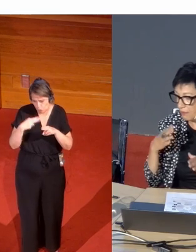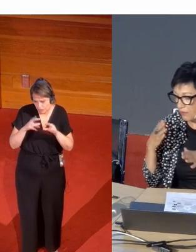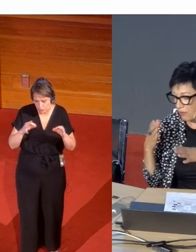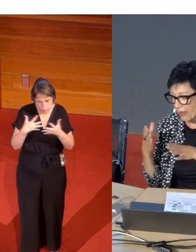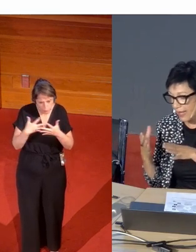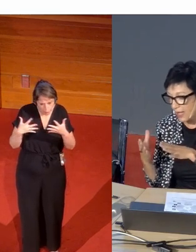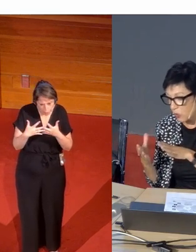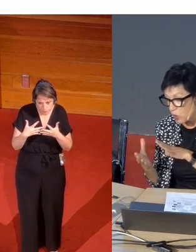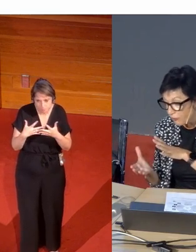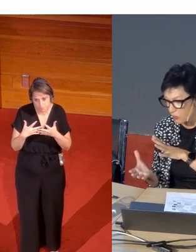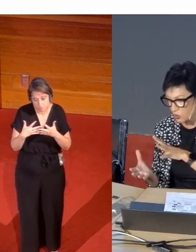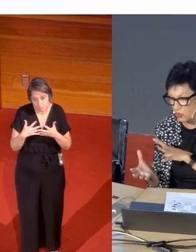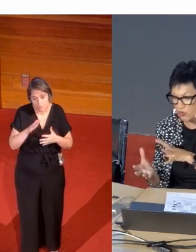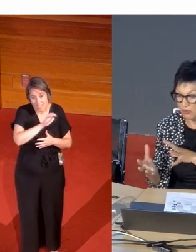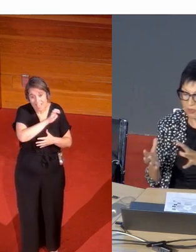eh